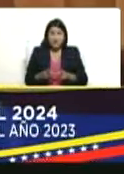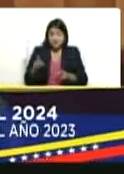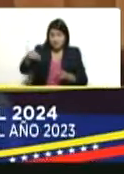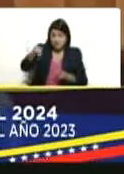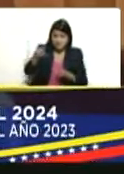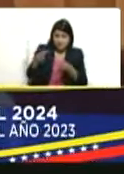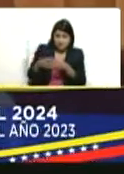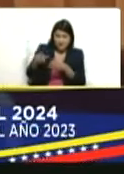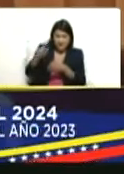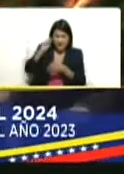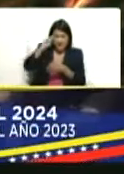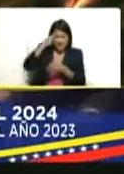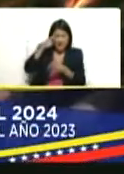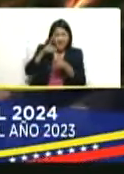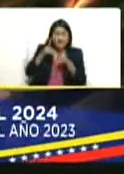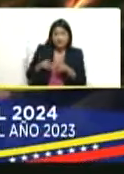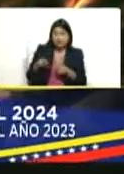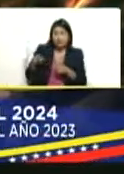Ustedes lo recuerdan, ¿verdad?